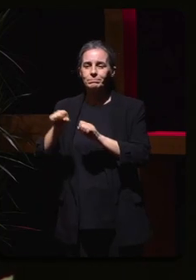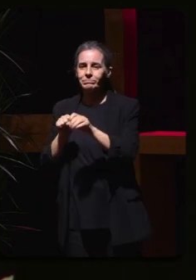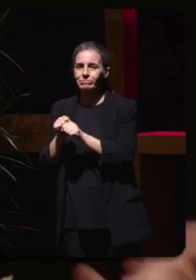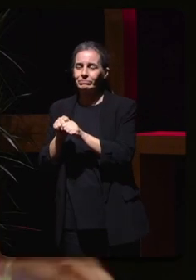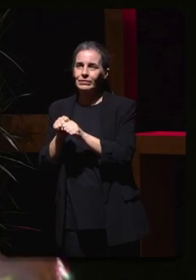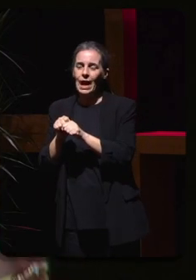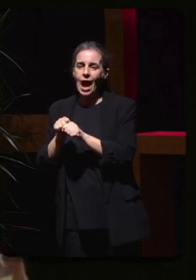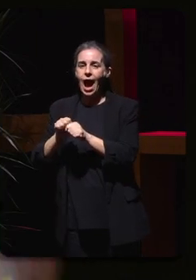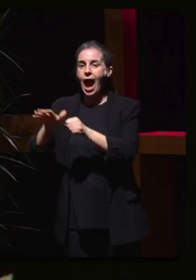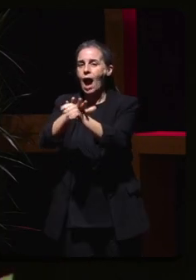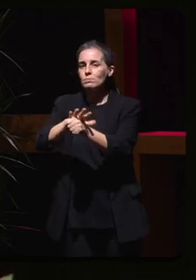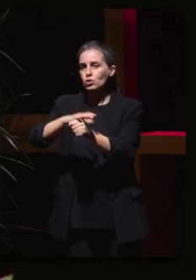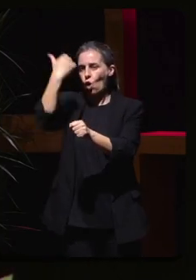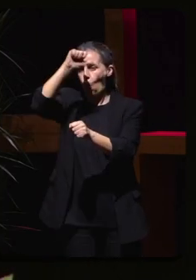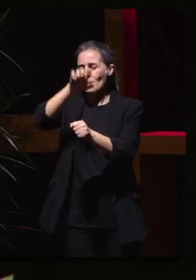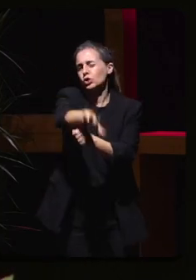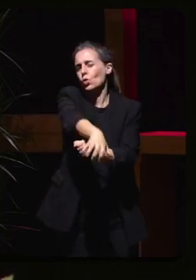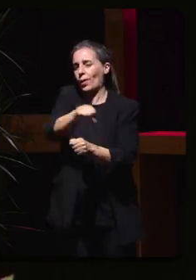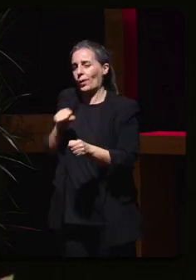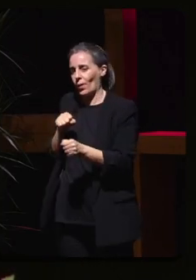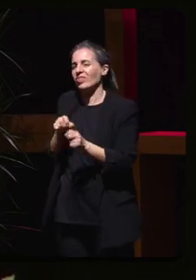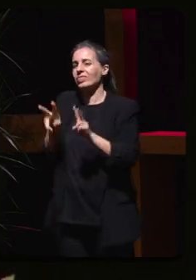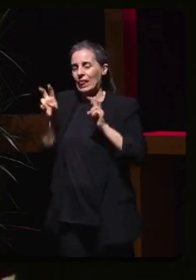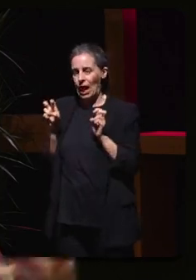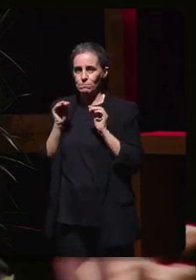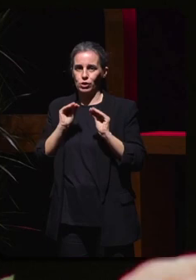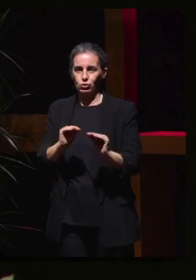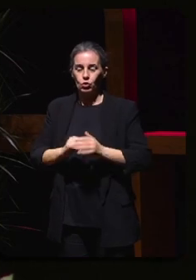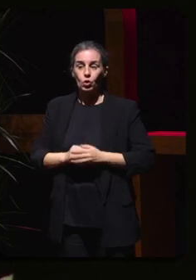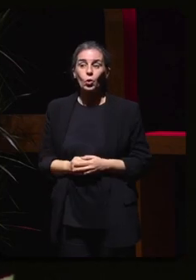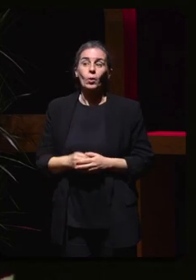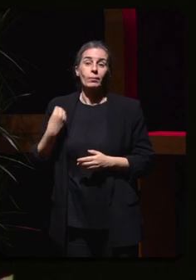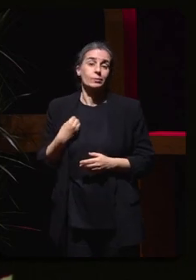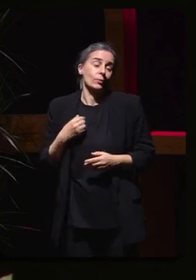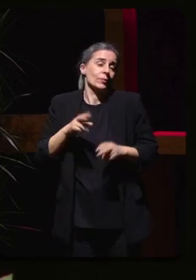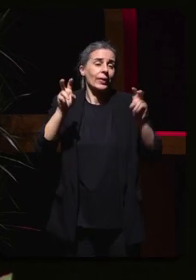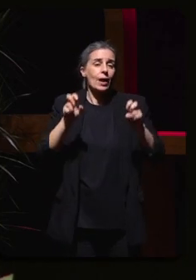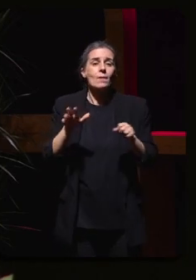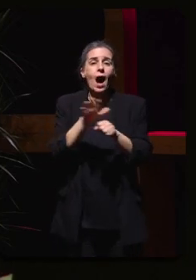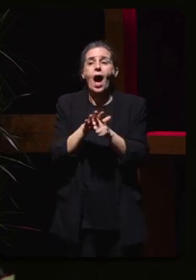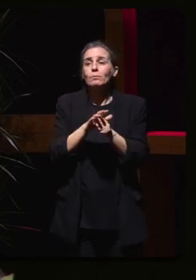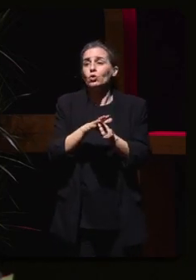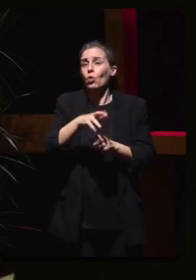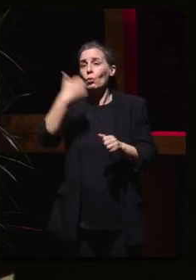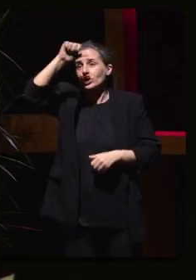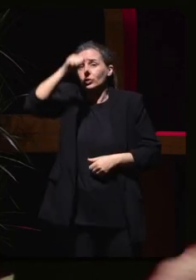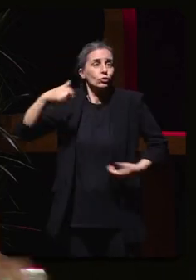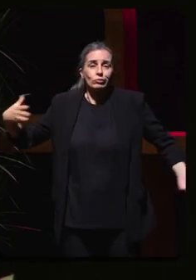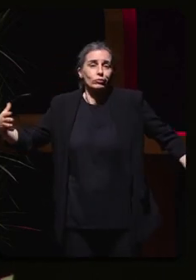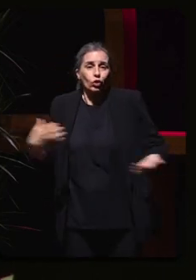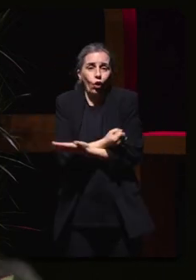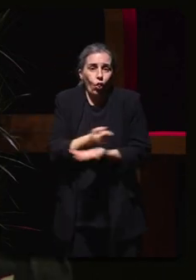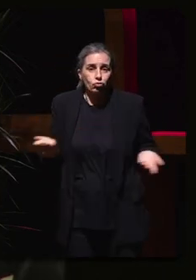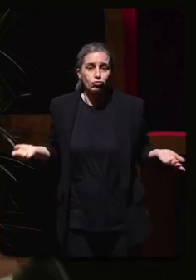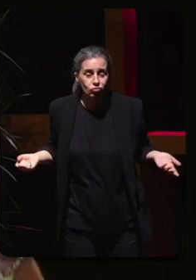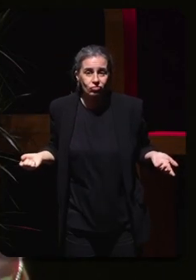del ámbito masculino, o sea, que fueran de lo que se consideraba ámbito masculino. Y claro, ¿cuáles son los del ámbito masculino? Pues todos. O sea, con